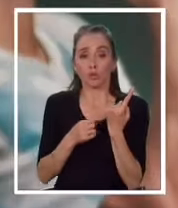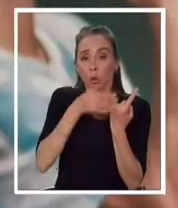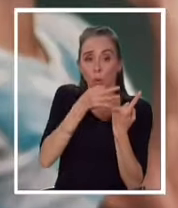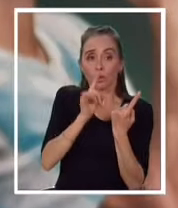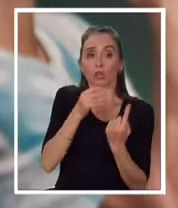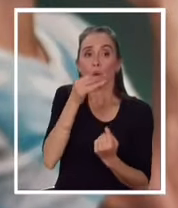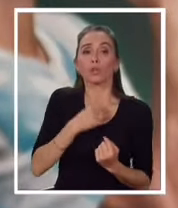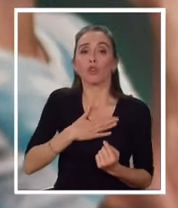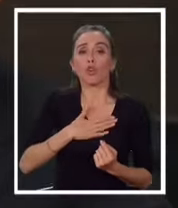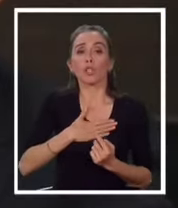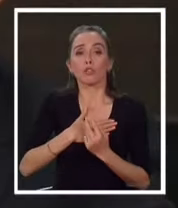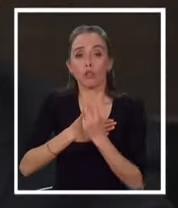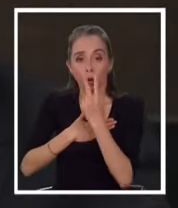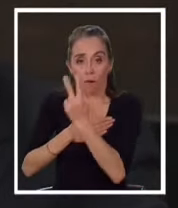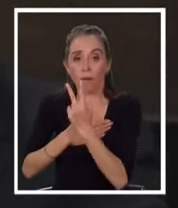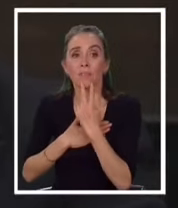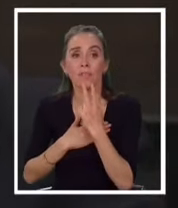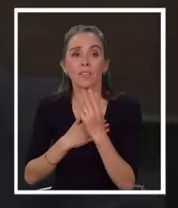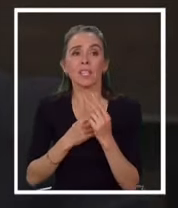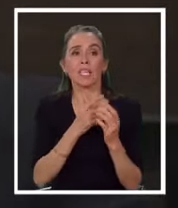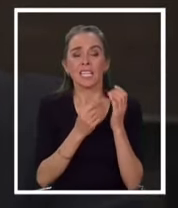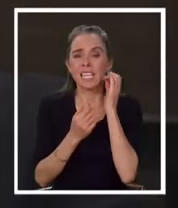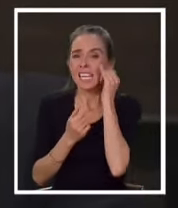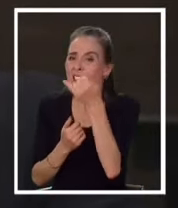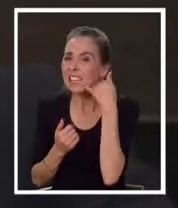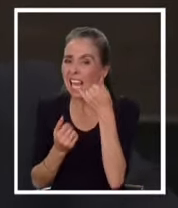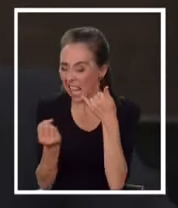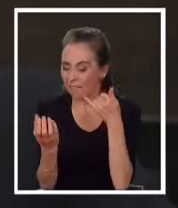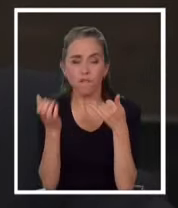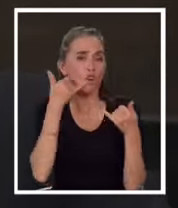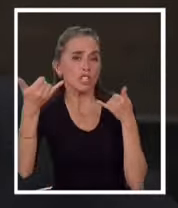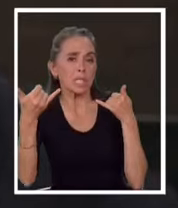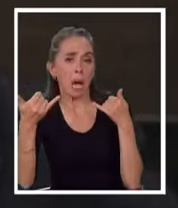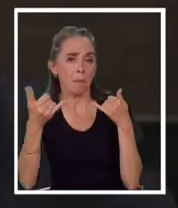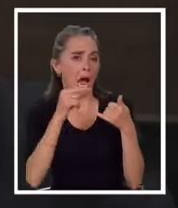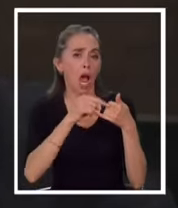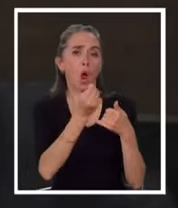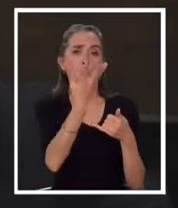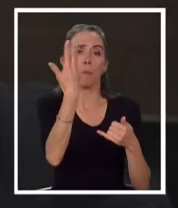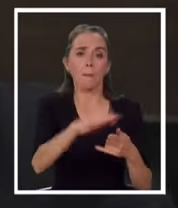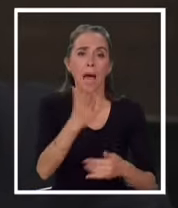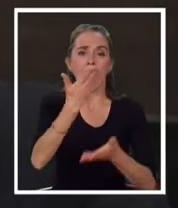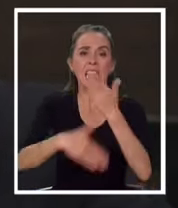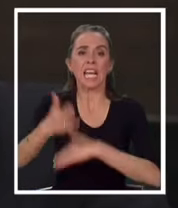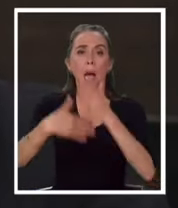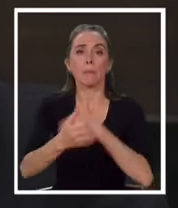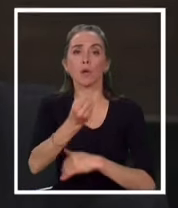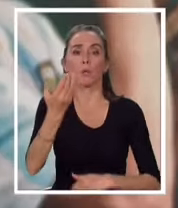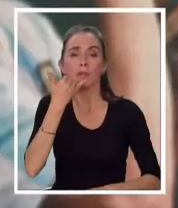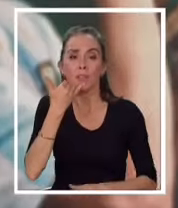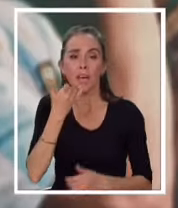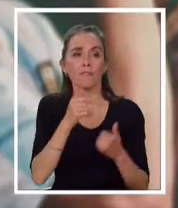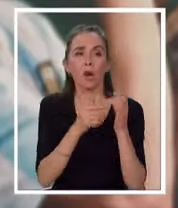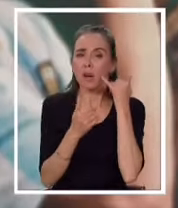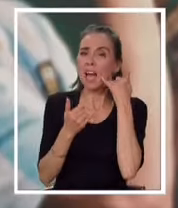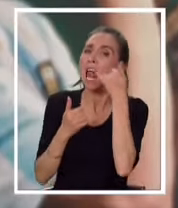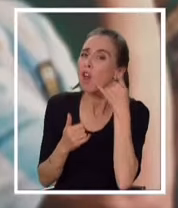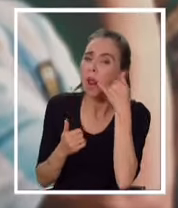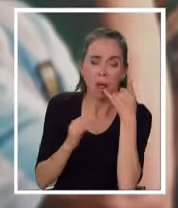Yo cuento mi parte. 10 teléfonos y ningún número era el que correspondía. No. Le cambiaban los teléfonos.